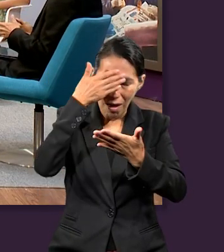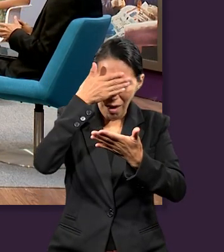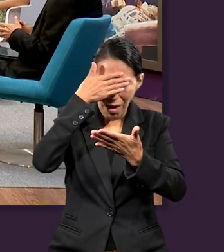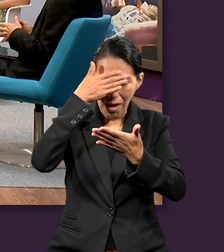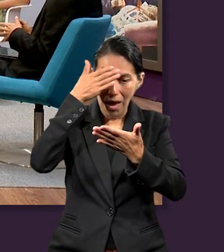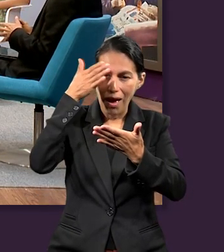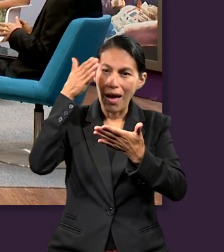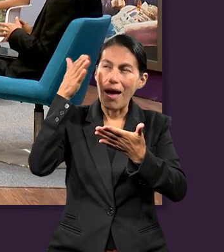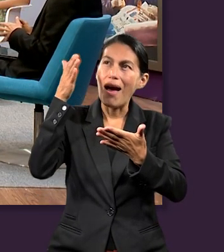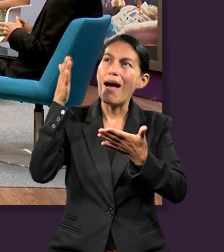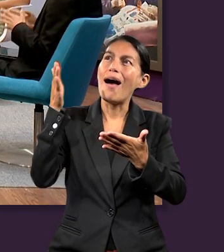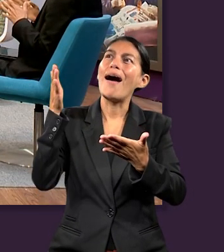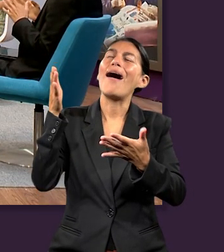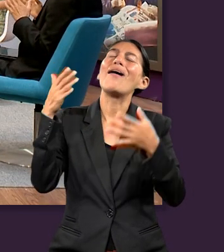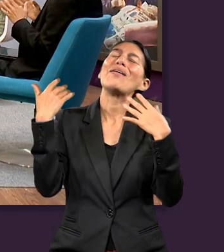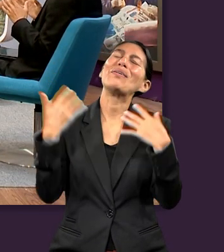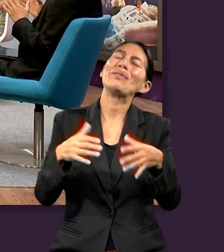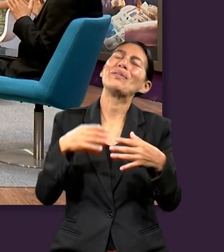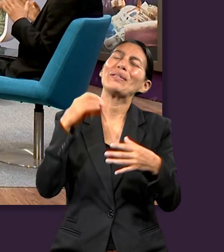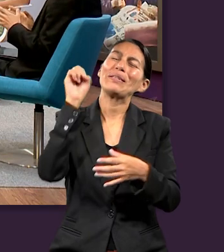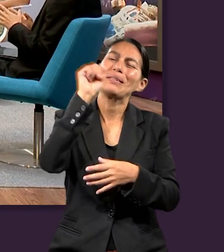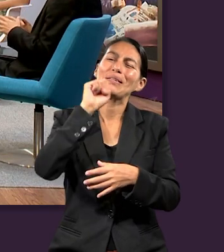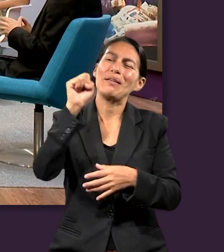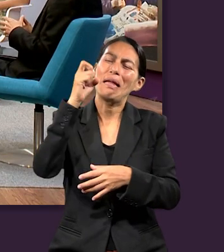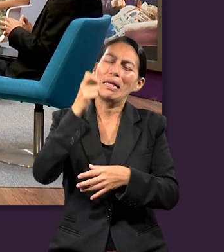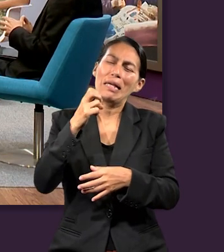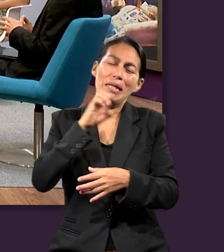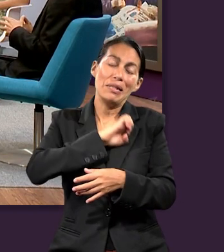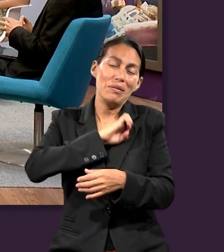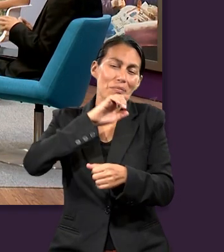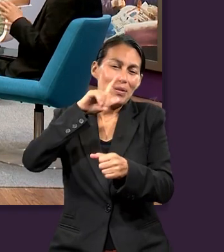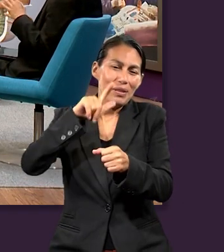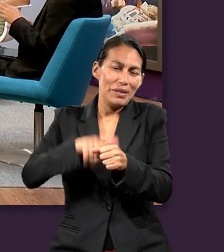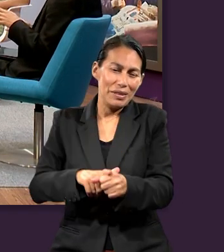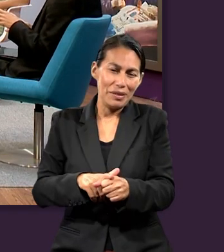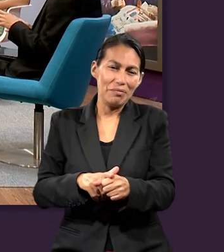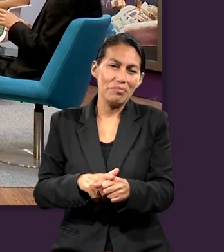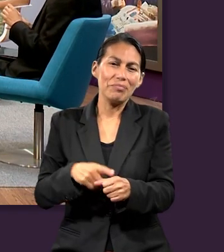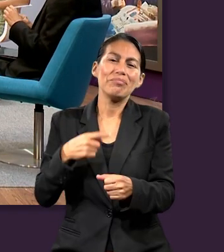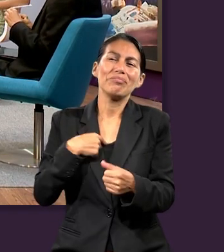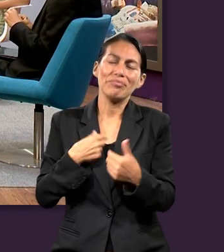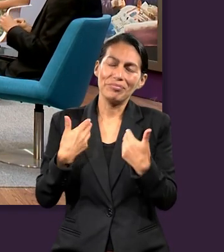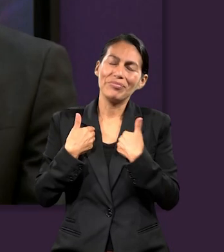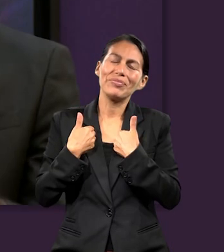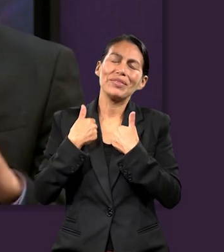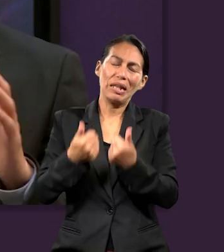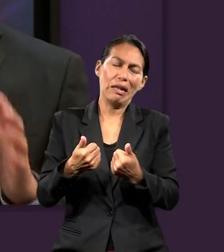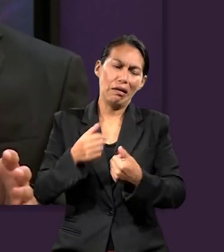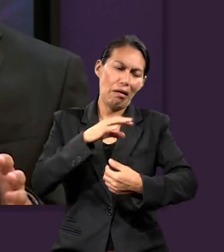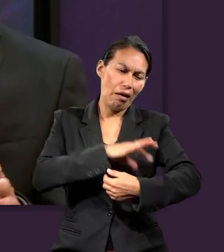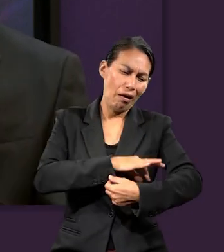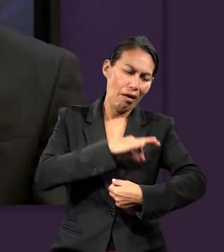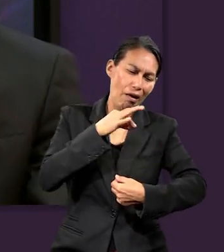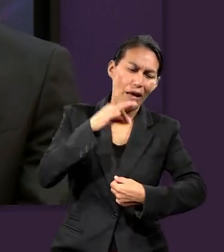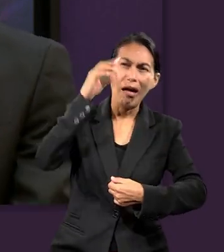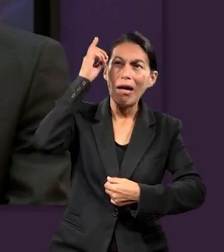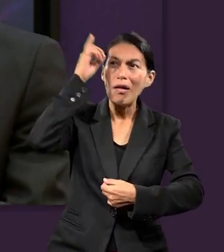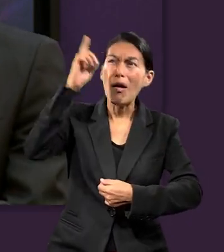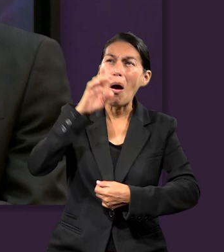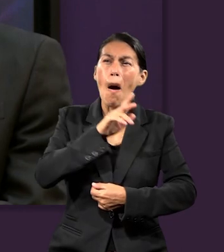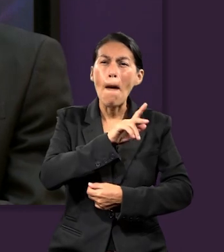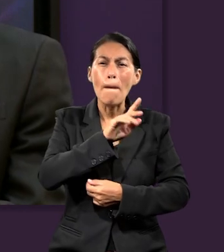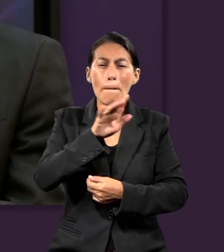se daría cuenta de que Dios le ha puesto un sello especial a su pueblo me quedo con que Dios tiene un pueblo escogido